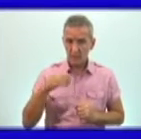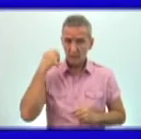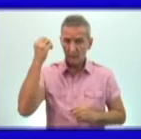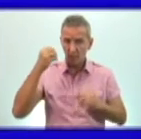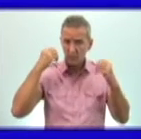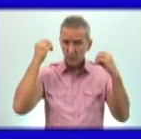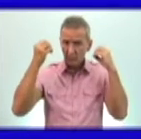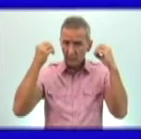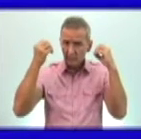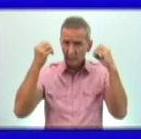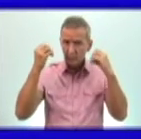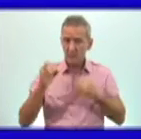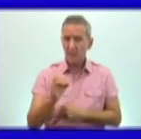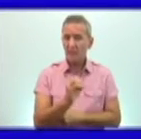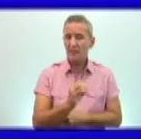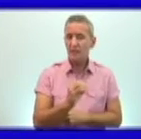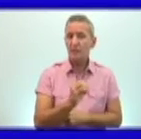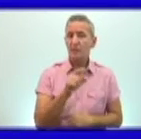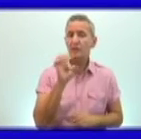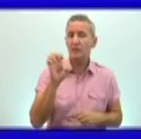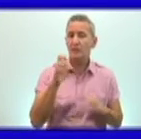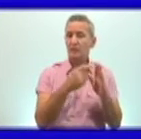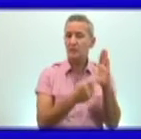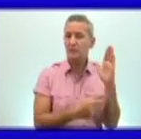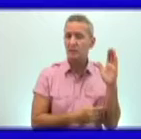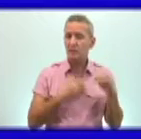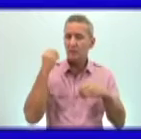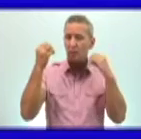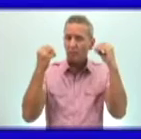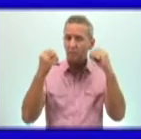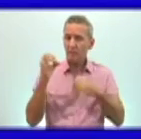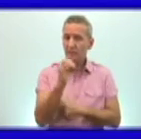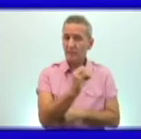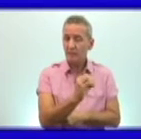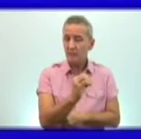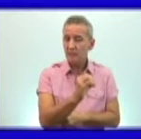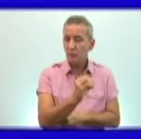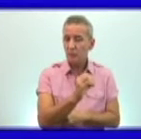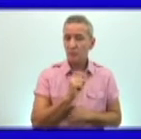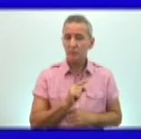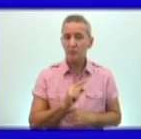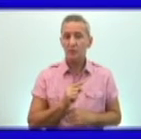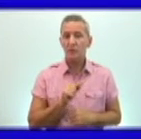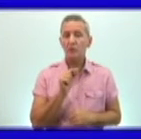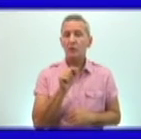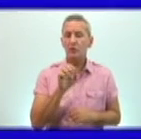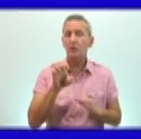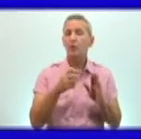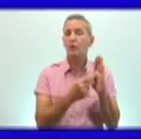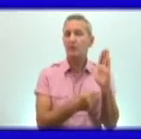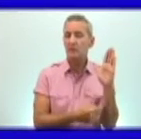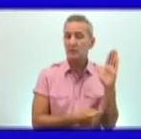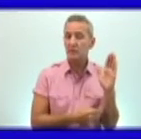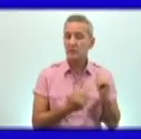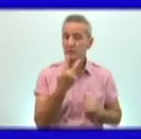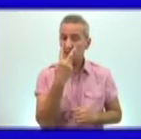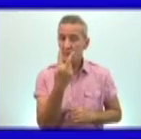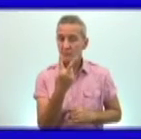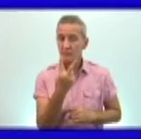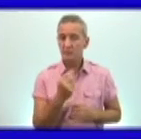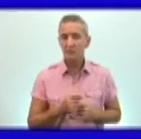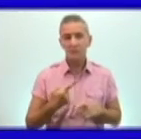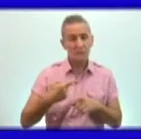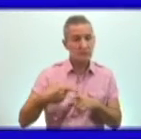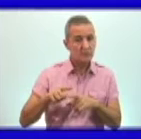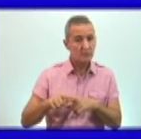pensamiento occidental, estos elementos del pensamiento occidental, usted pudiera decir, bueno, pero esos son elementos que están presentes en